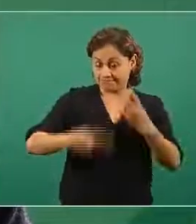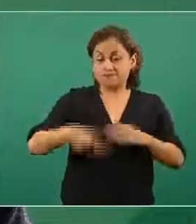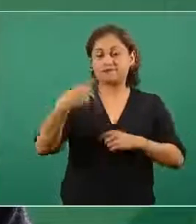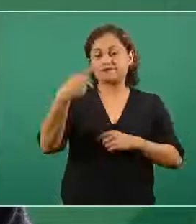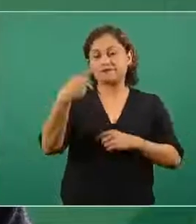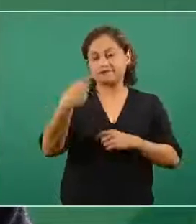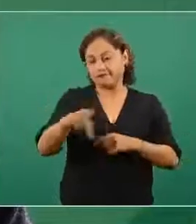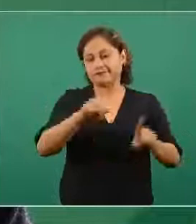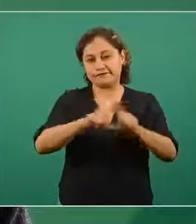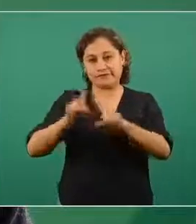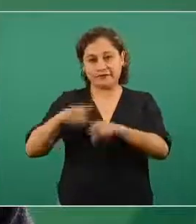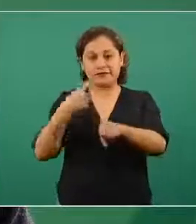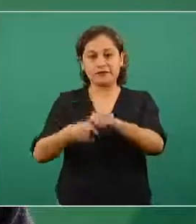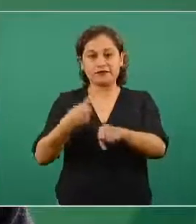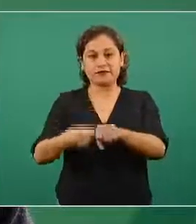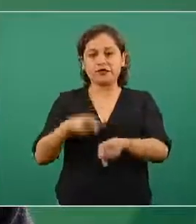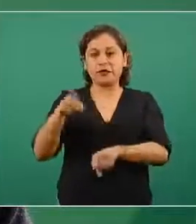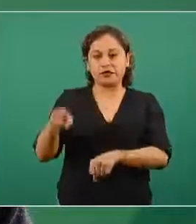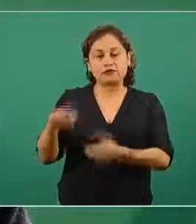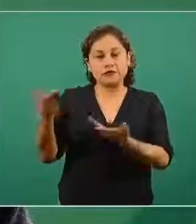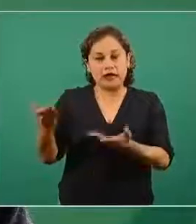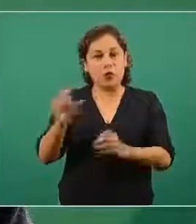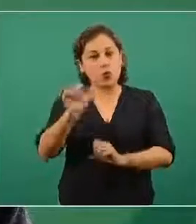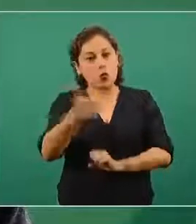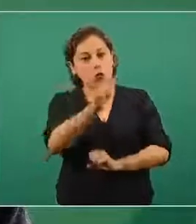y esto es para todas las personas, es un